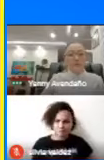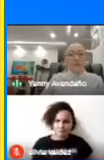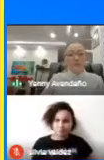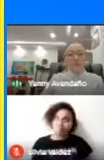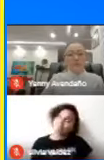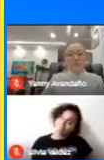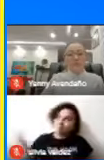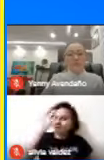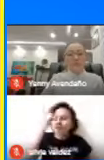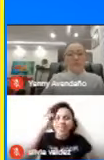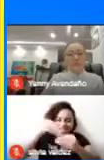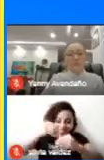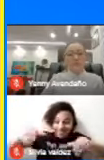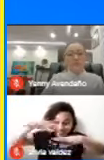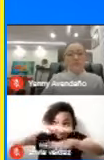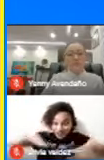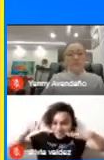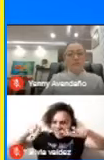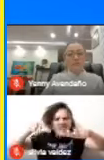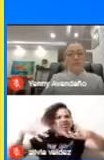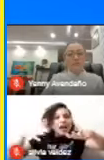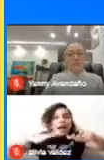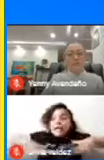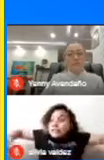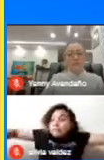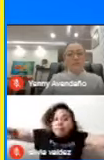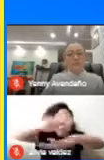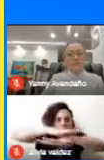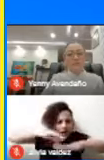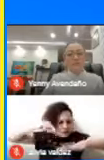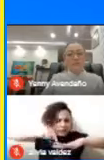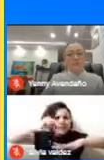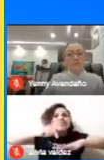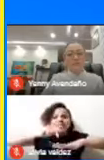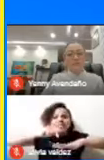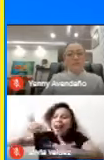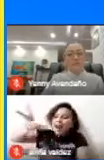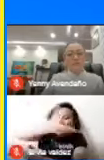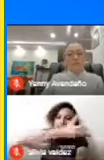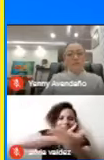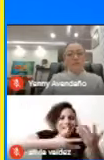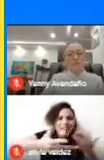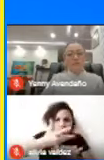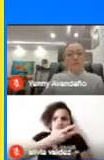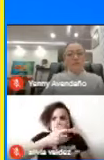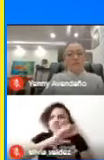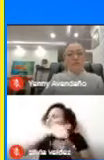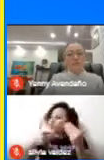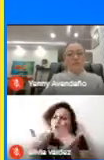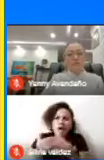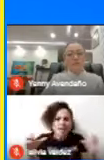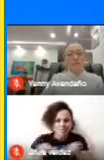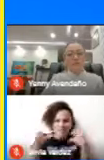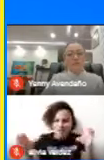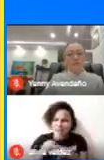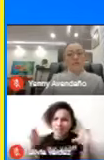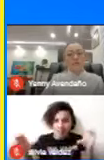el territorio es el espacio en donde se interactúan todas las